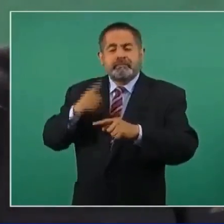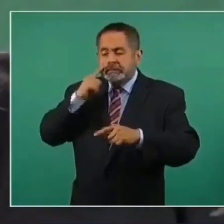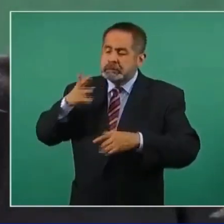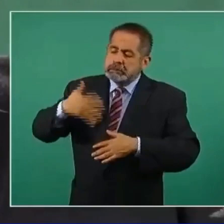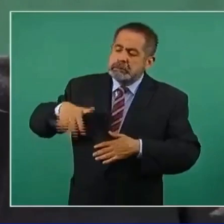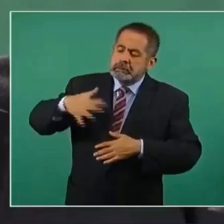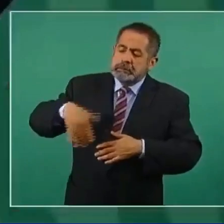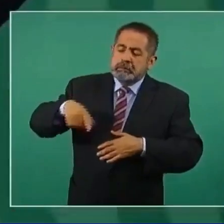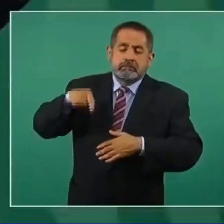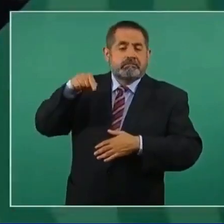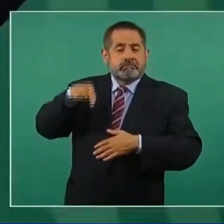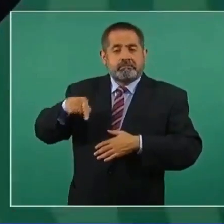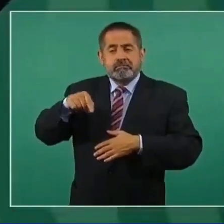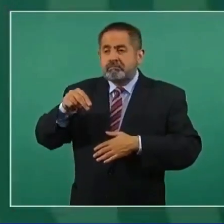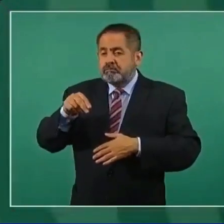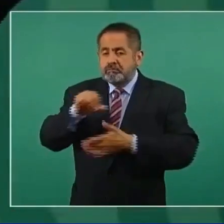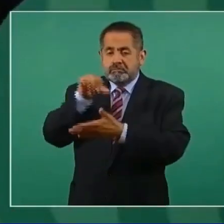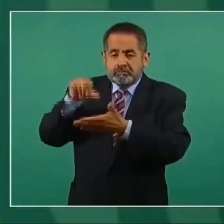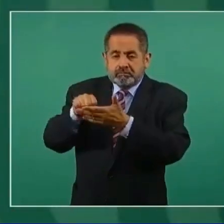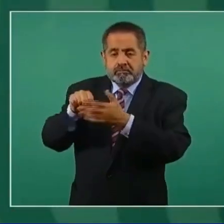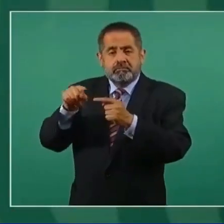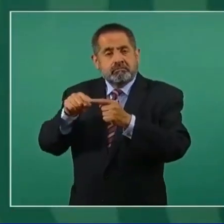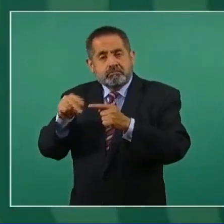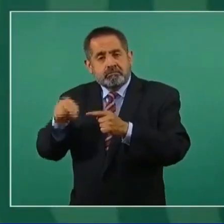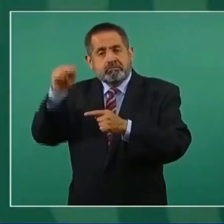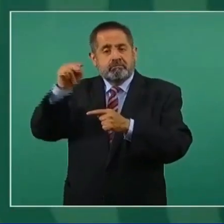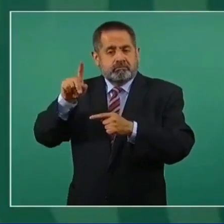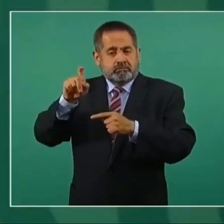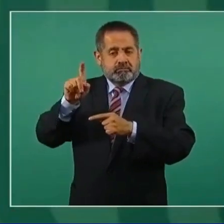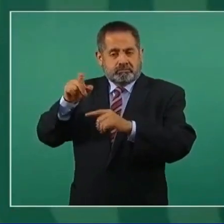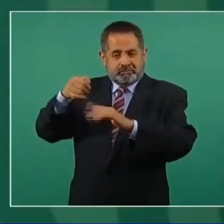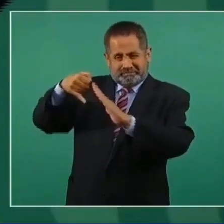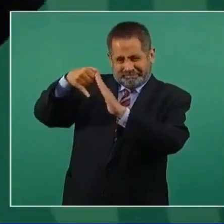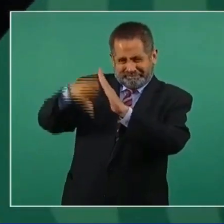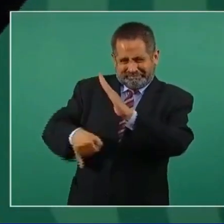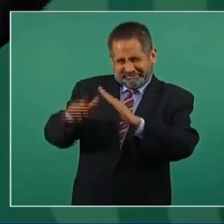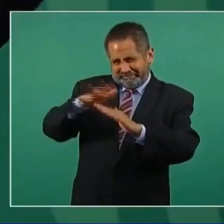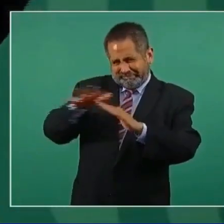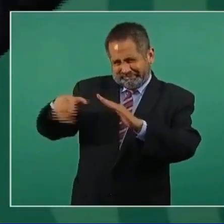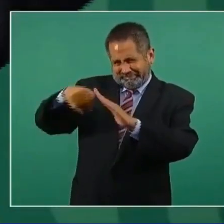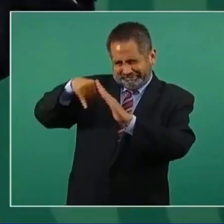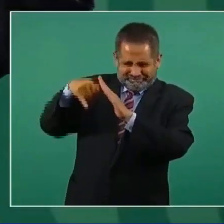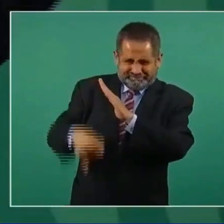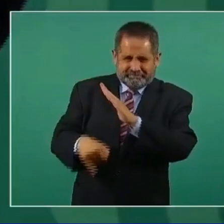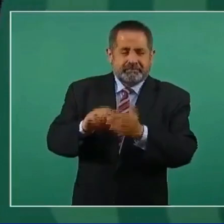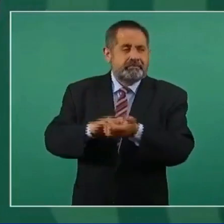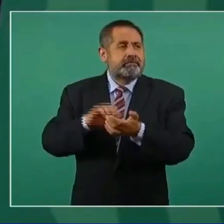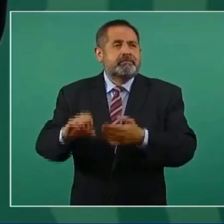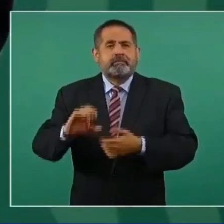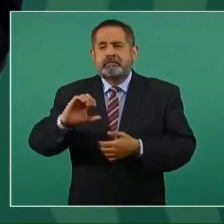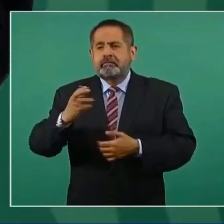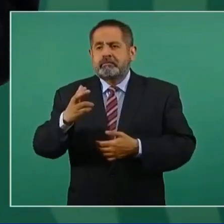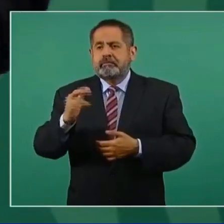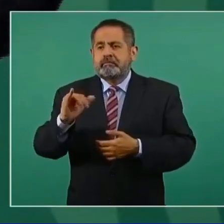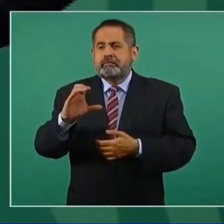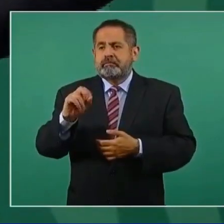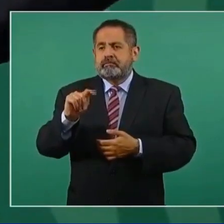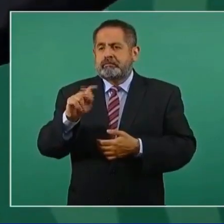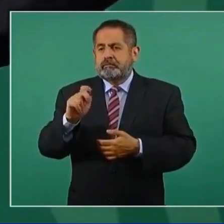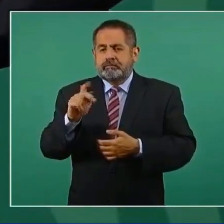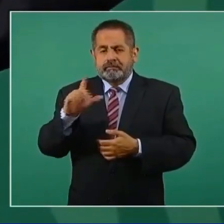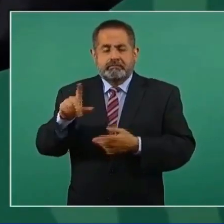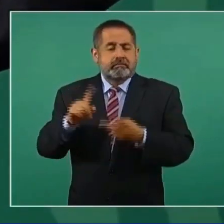al centro, al norte y a las aguas profundas. Por ejemplo, a Chicontepec, o